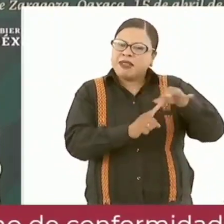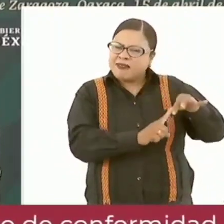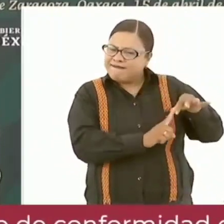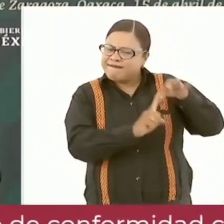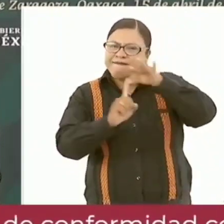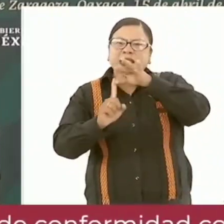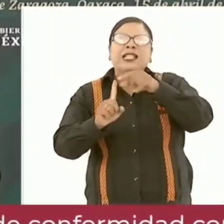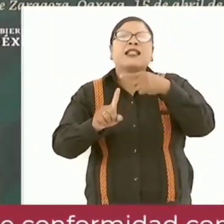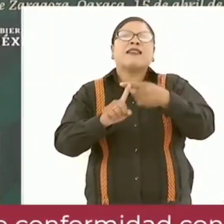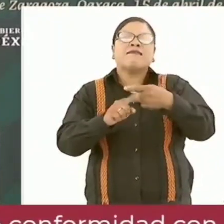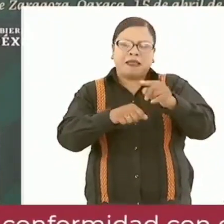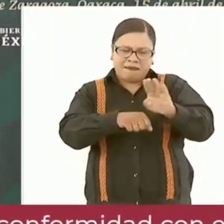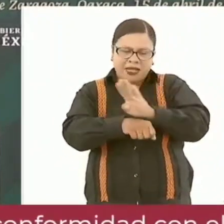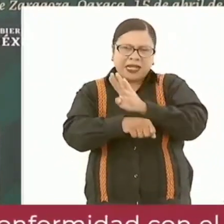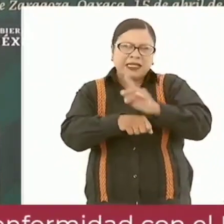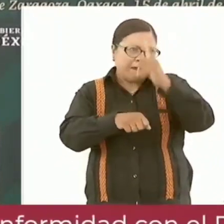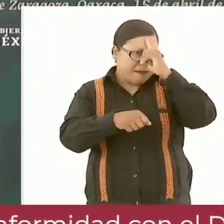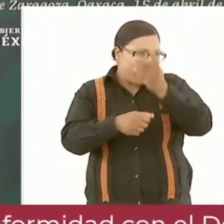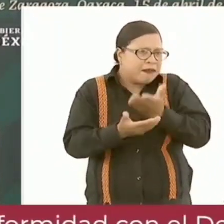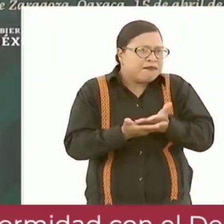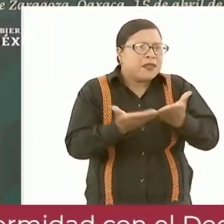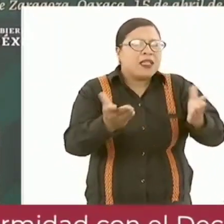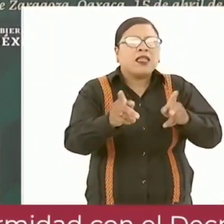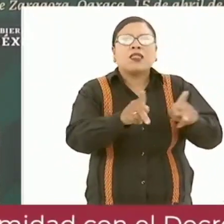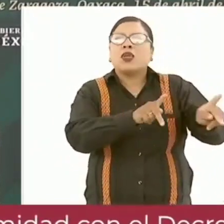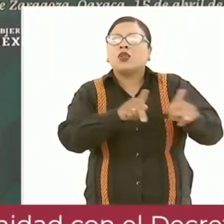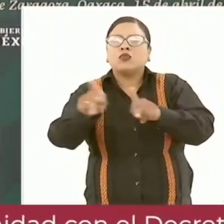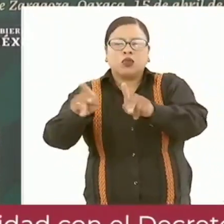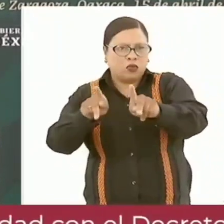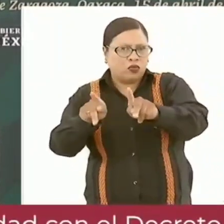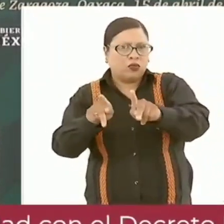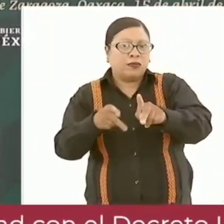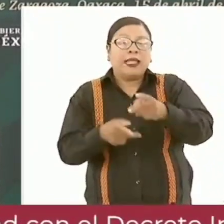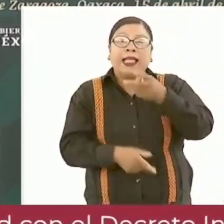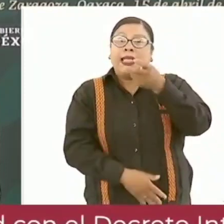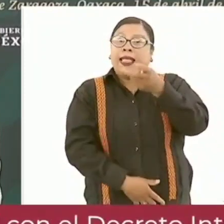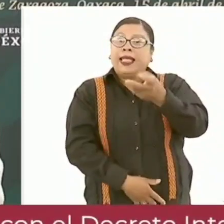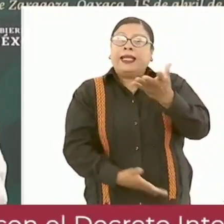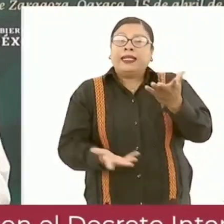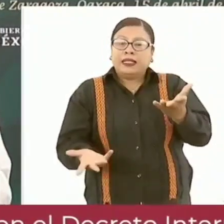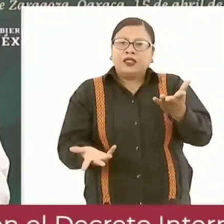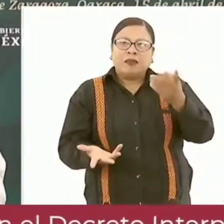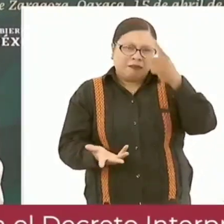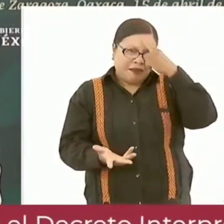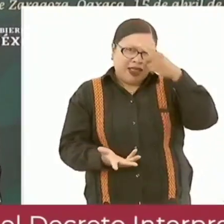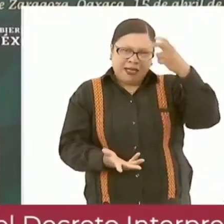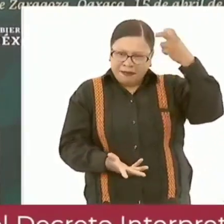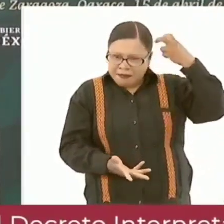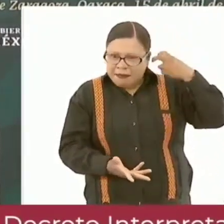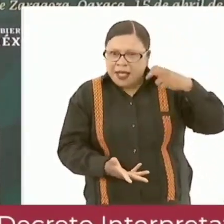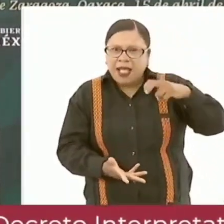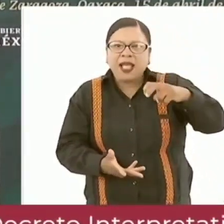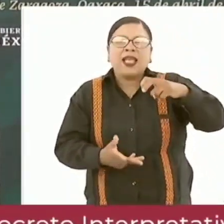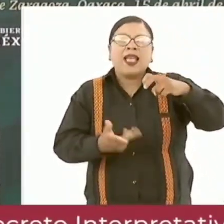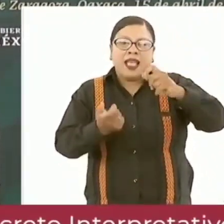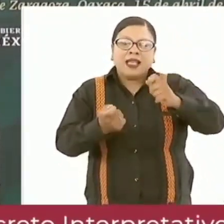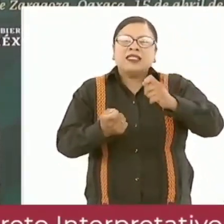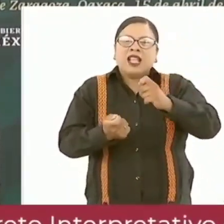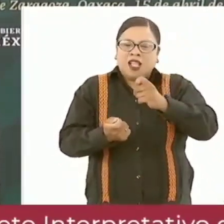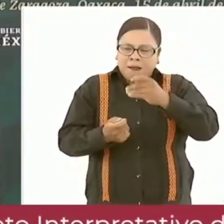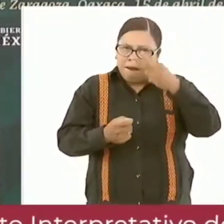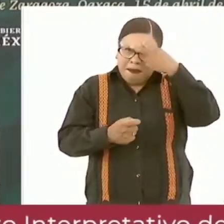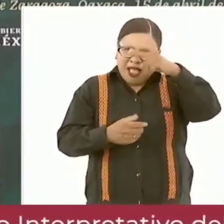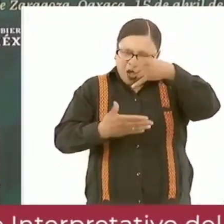en el centro el bienestar de nuestros pueblos. El viaje al corazón del México profundo